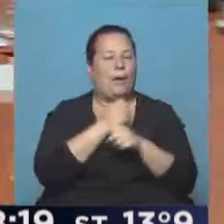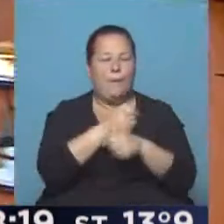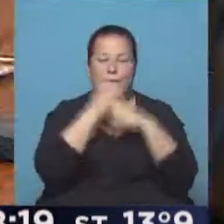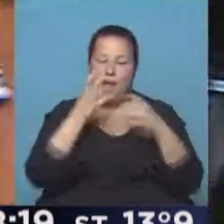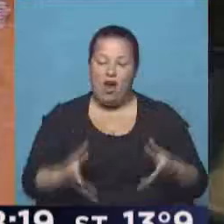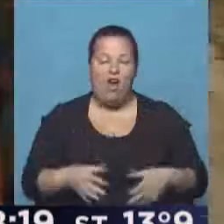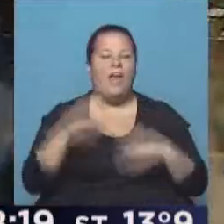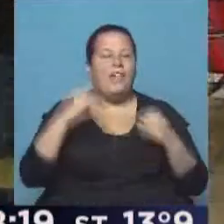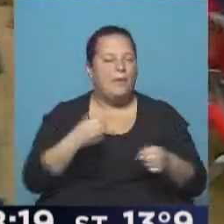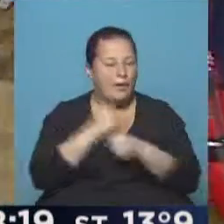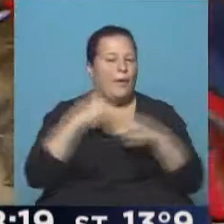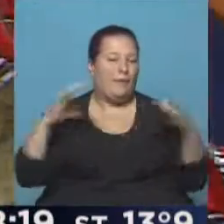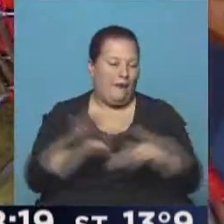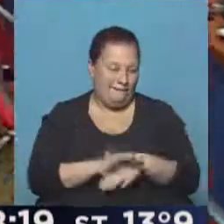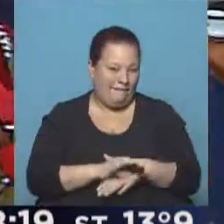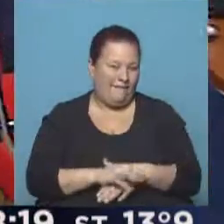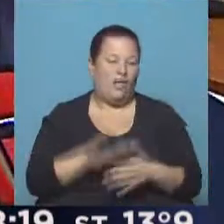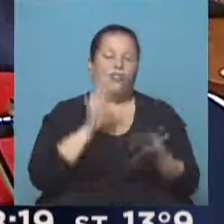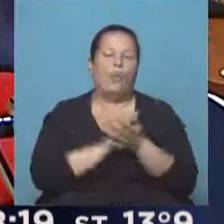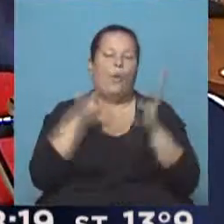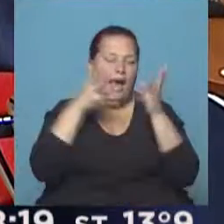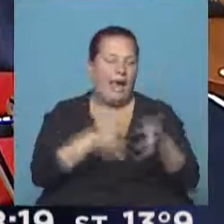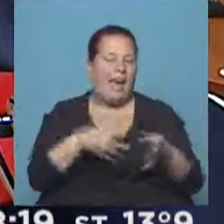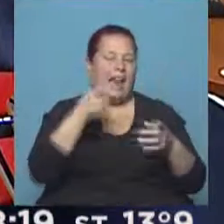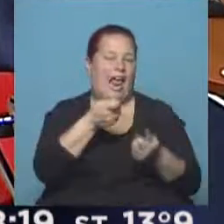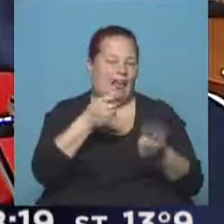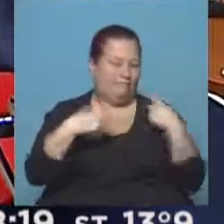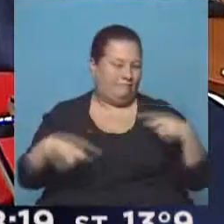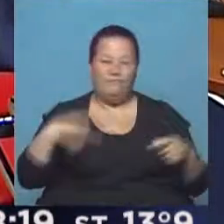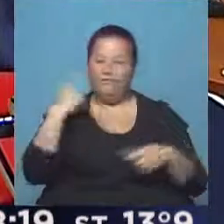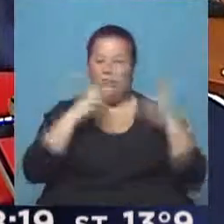y que sean más eficientes en la lucha contra los criminales, que es lo que a todos nos interesa.